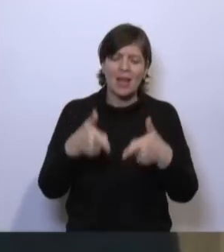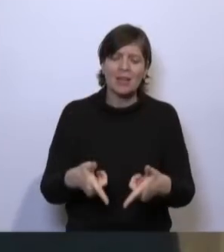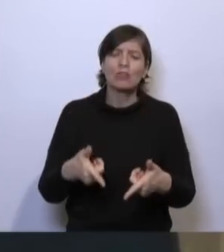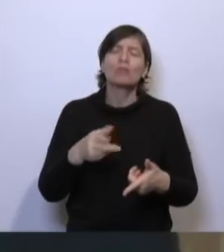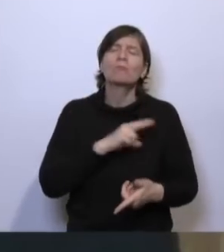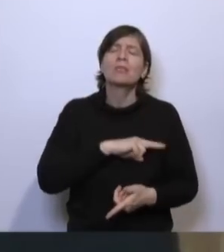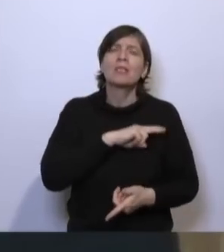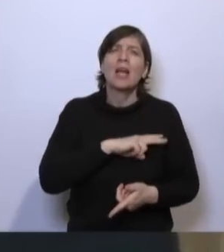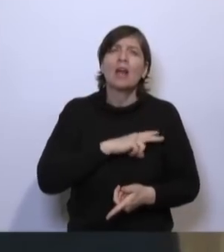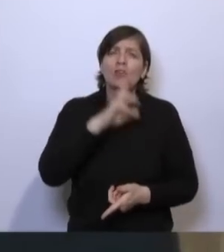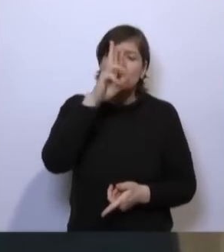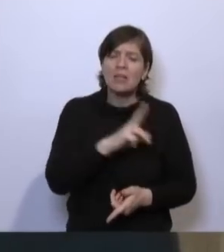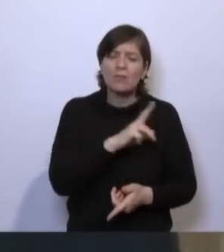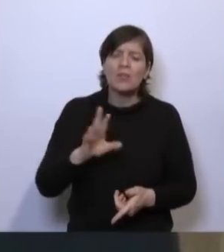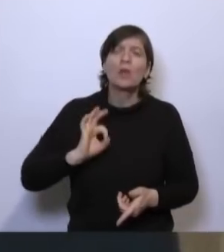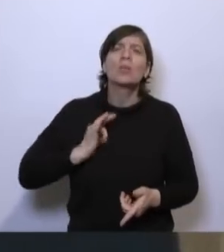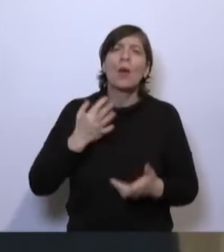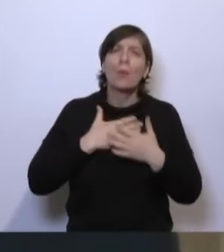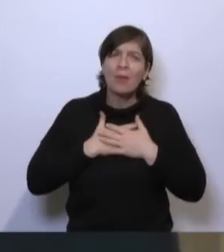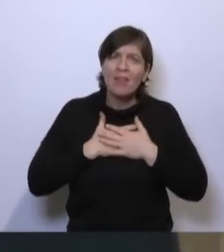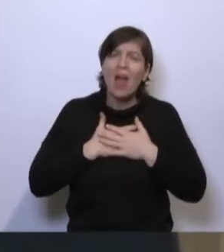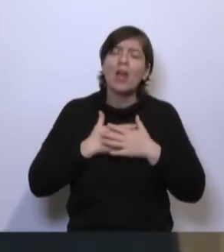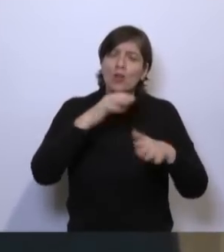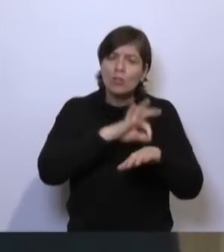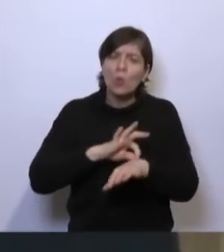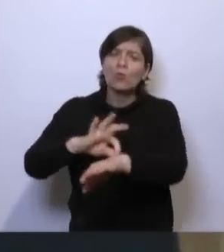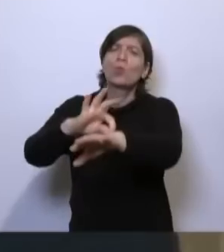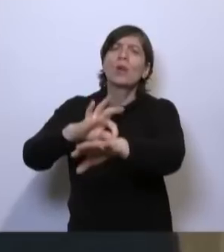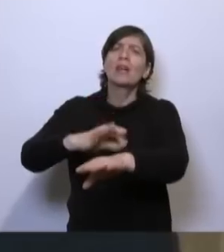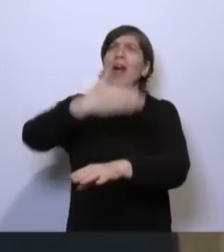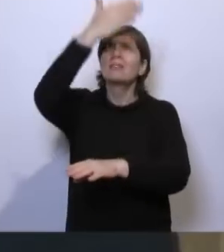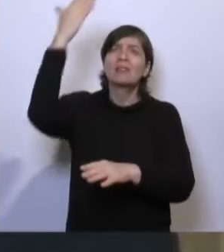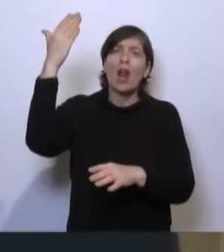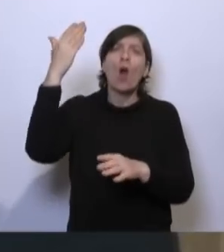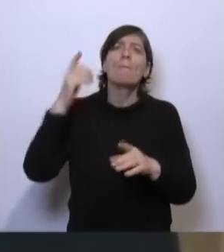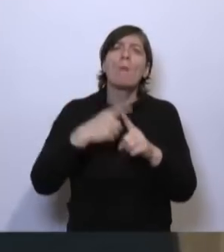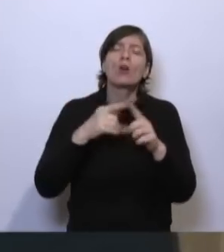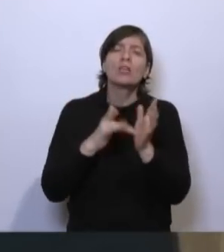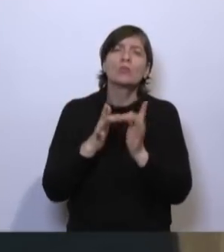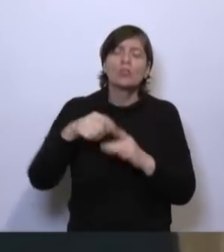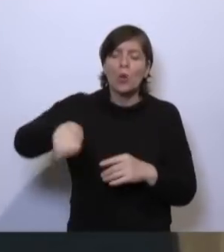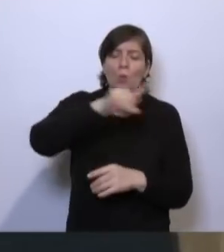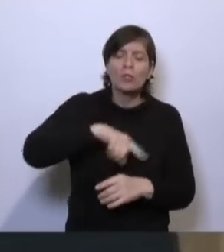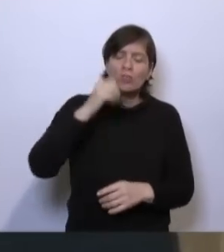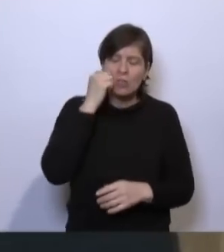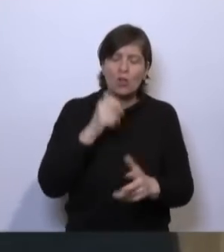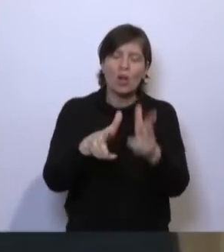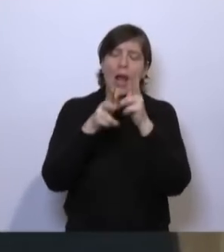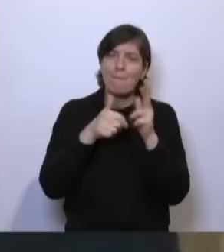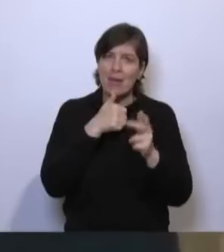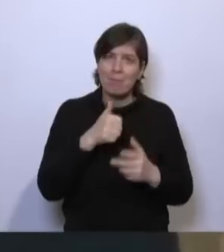sagrados misterios santifiquen nuestra vida presente y nos conduzcan a los gozos eternos. Por Jesucristo nuestro